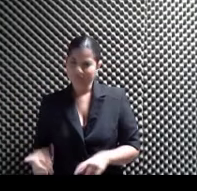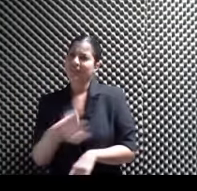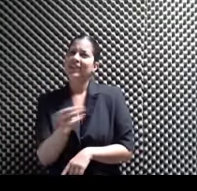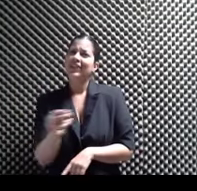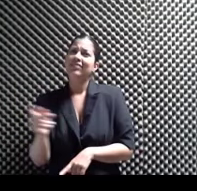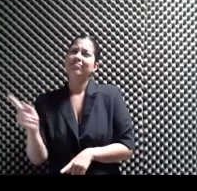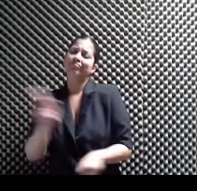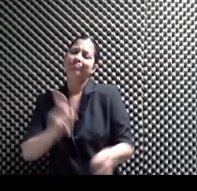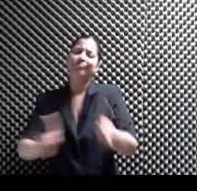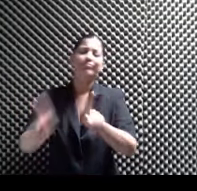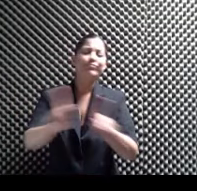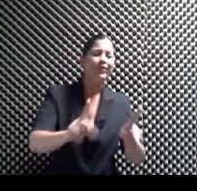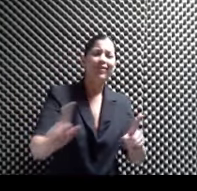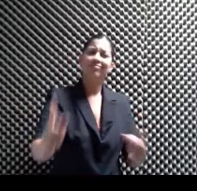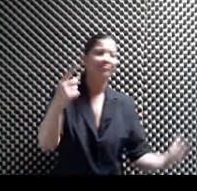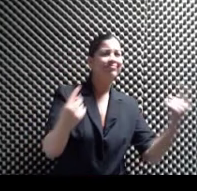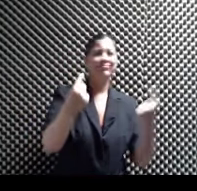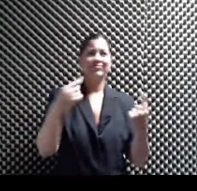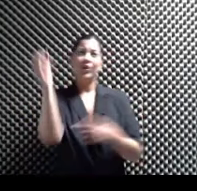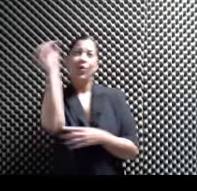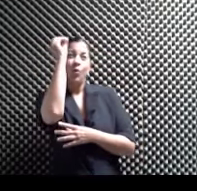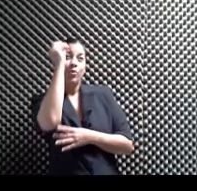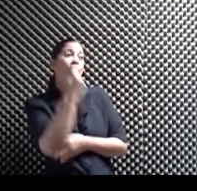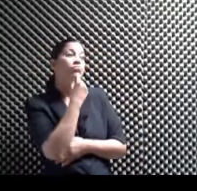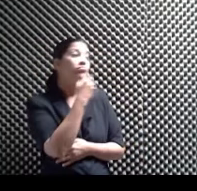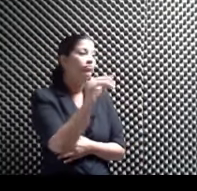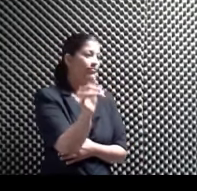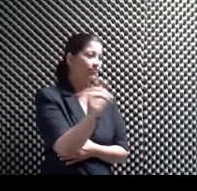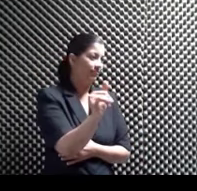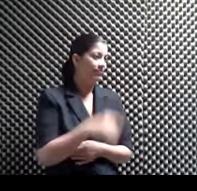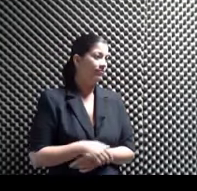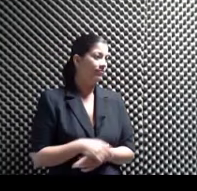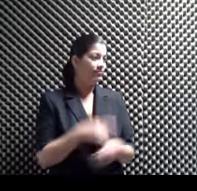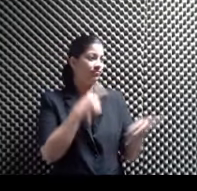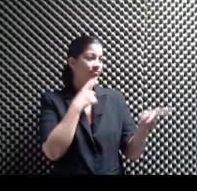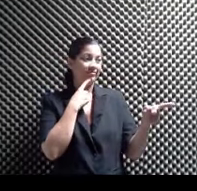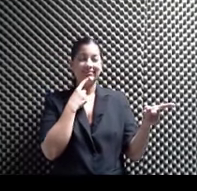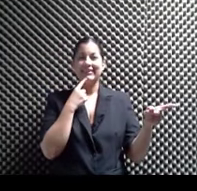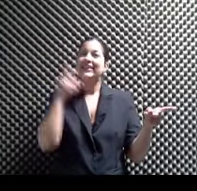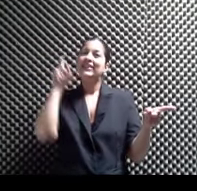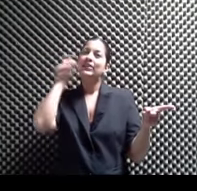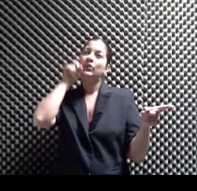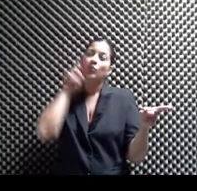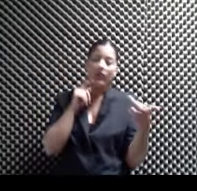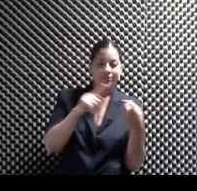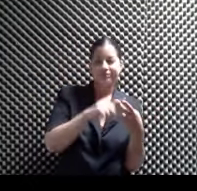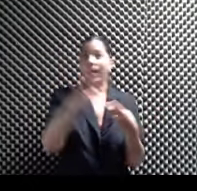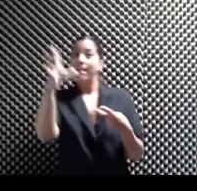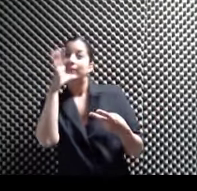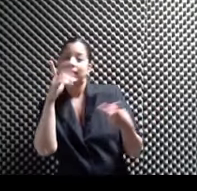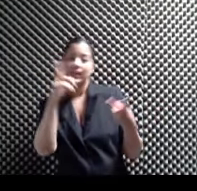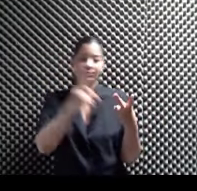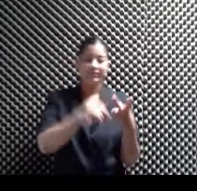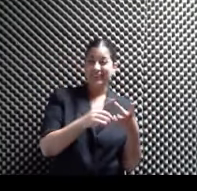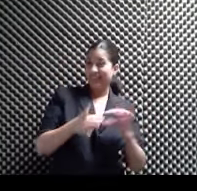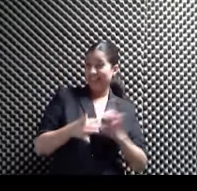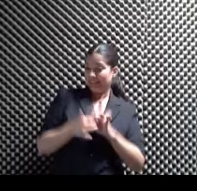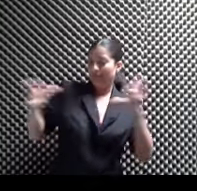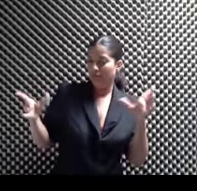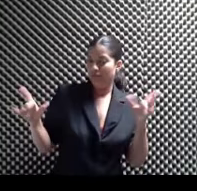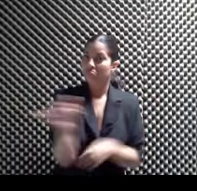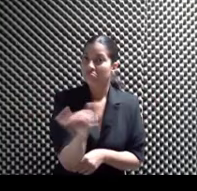Pueden llegar Algunos Algunos asuntos Sexualidad Maternidad Separación Algunos de los temas Del